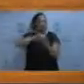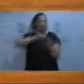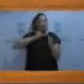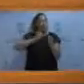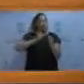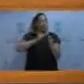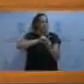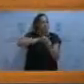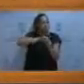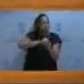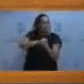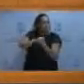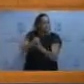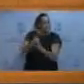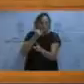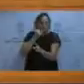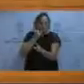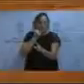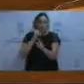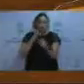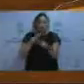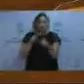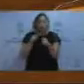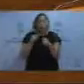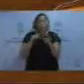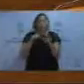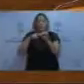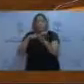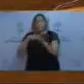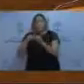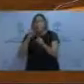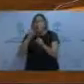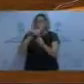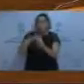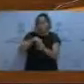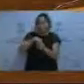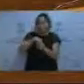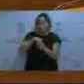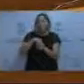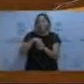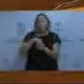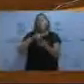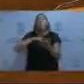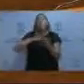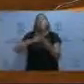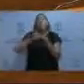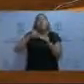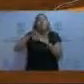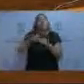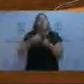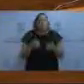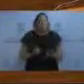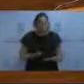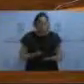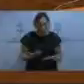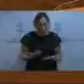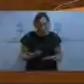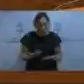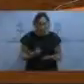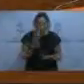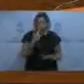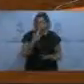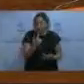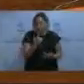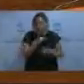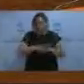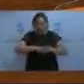claridad es qué planes tiene usted para la plantilla, señora consejera. Y si esos planes incluyen despidos, dígalo, pero dígalo abiertamente. No siga